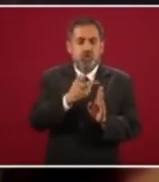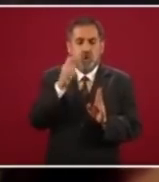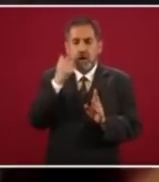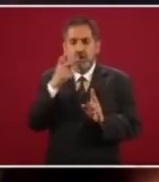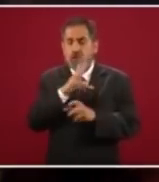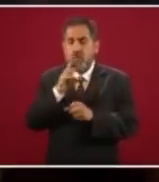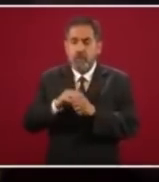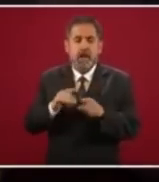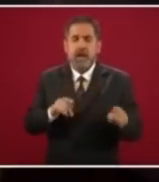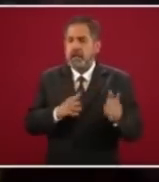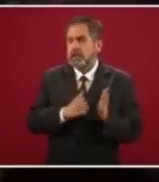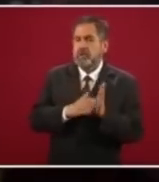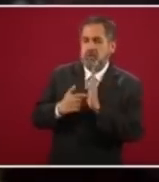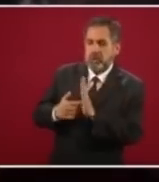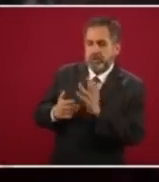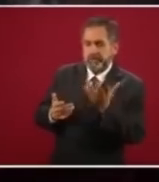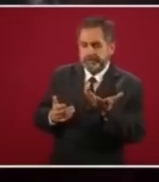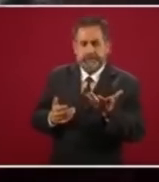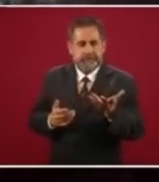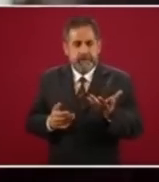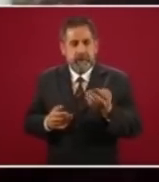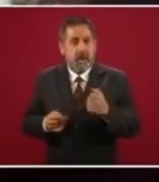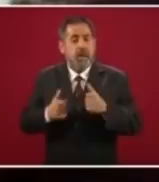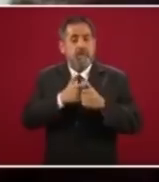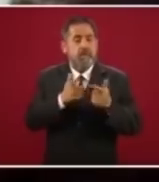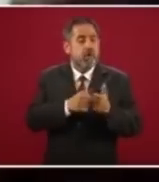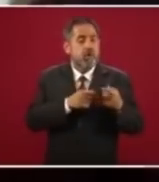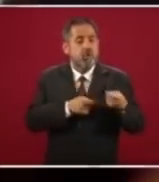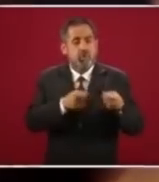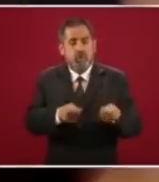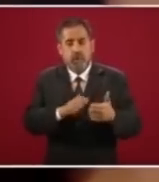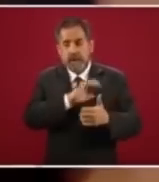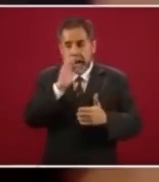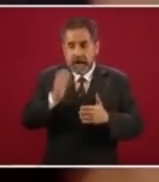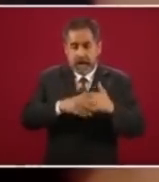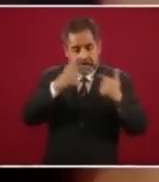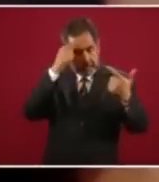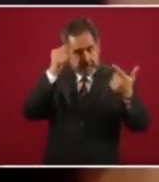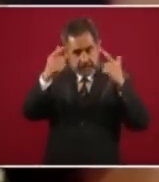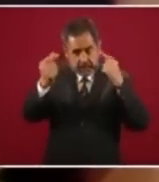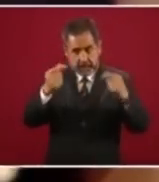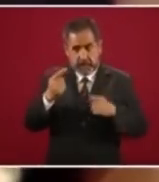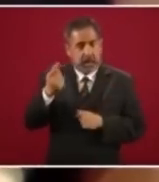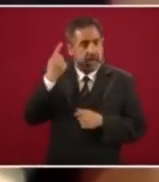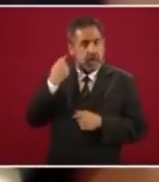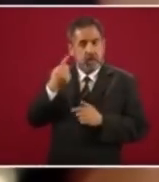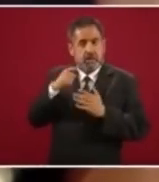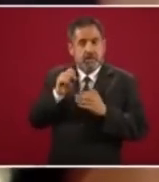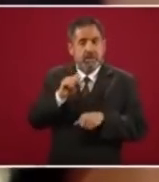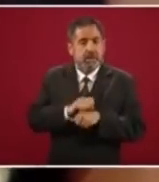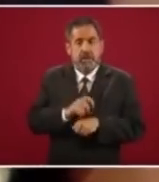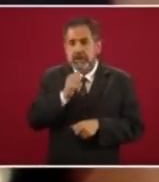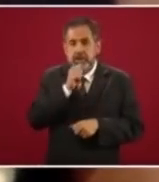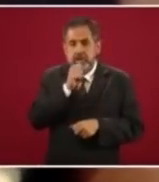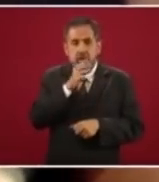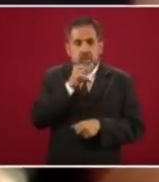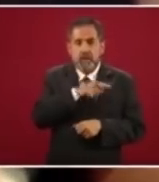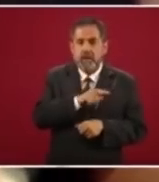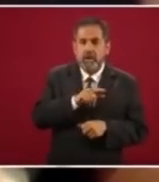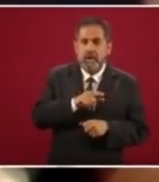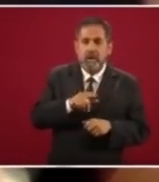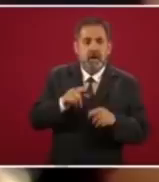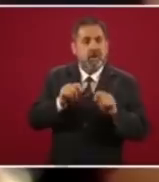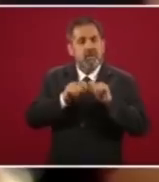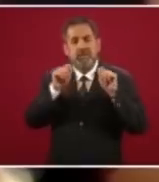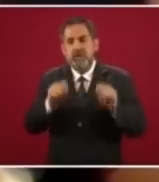Eso es lo que ellos exponen, además de que la primera generación ya salió hace un semestre y no se han podido